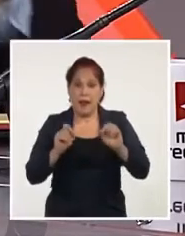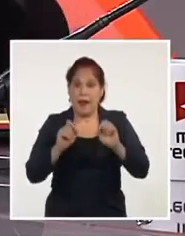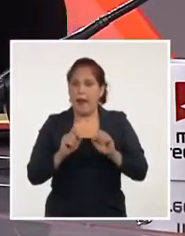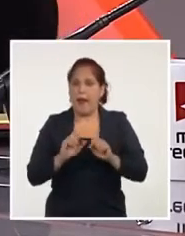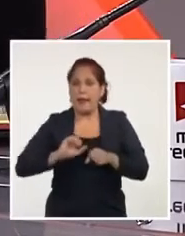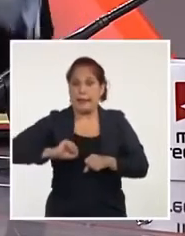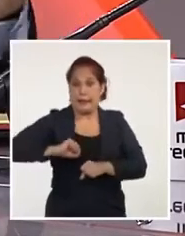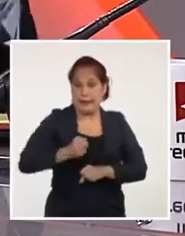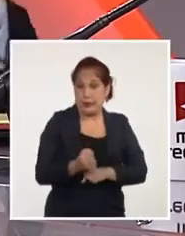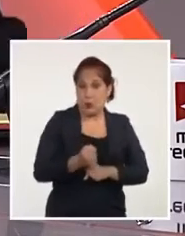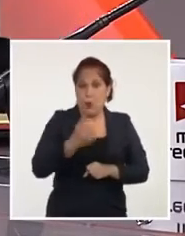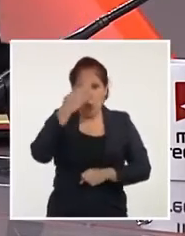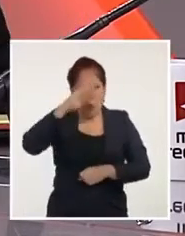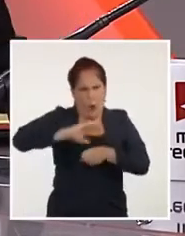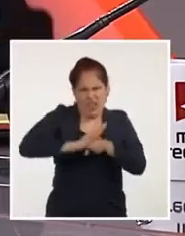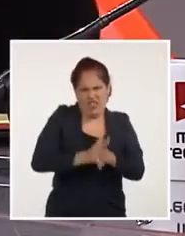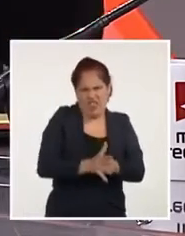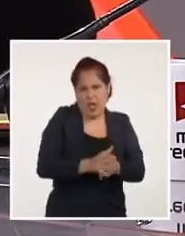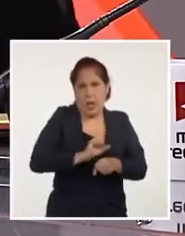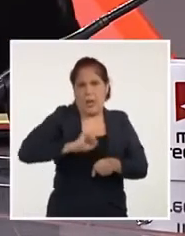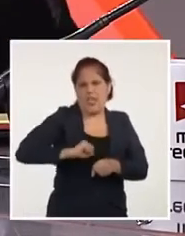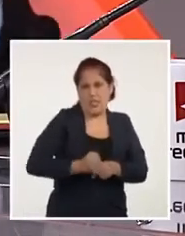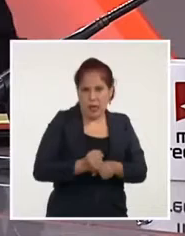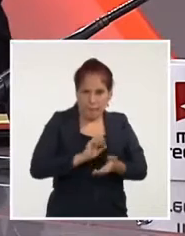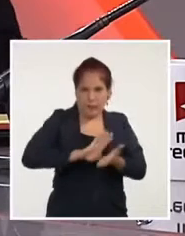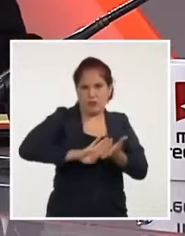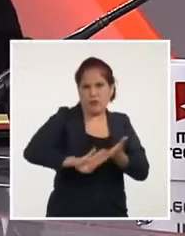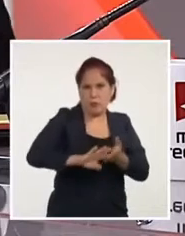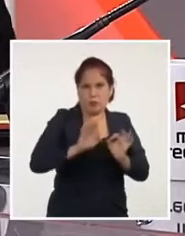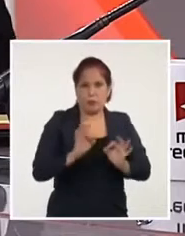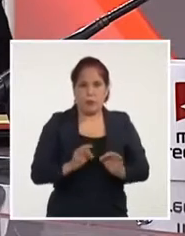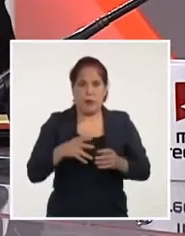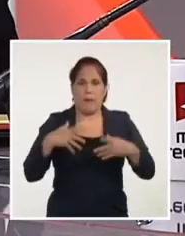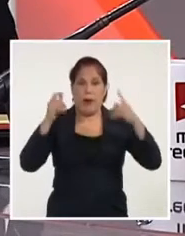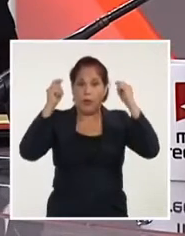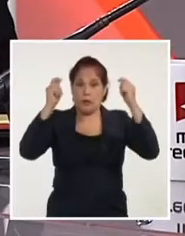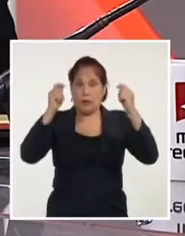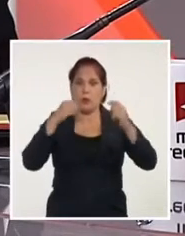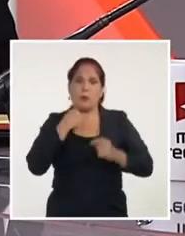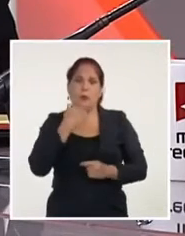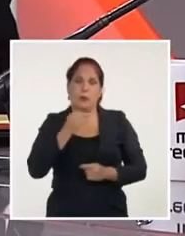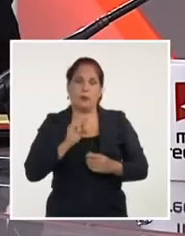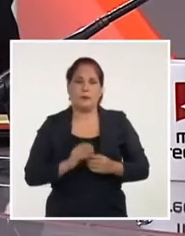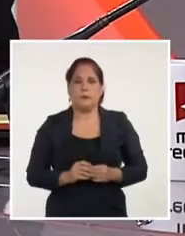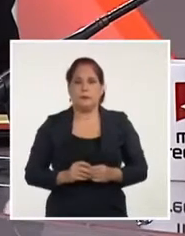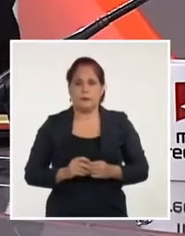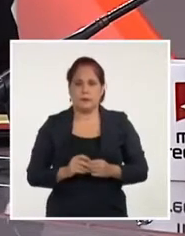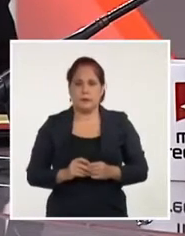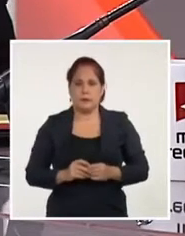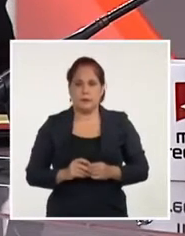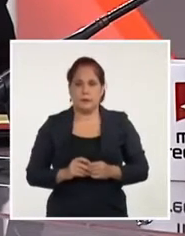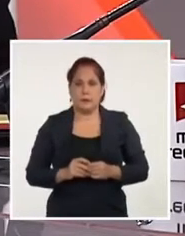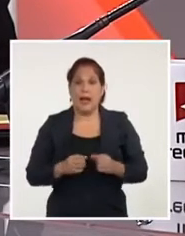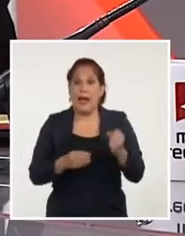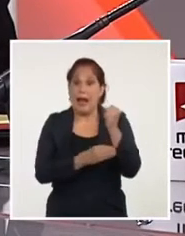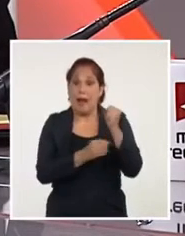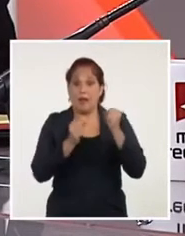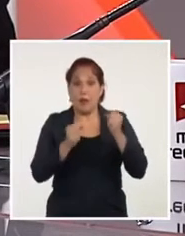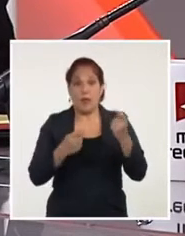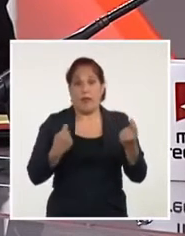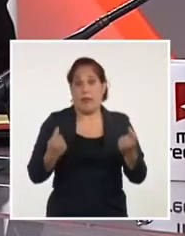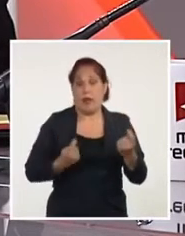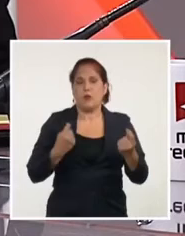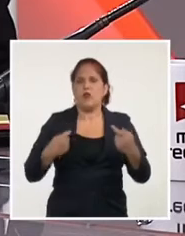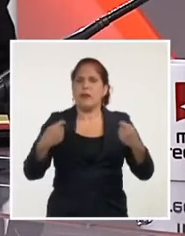represión. Cuba hay represión contra supuestos manifestantes pacíficos. ¿Qué dice el manual de guerra no convencional? Las fuerzas de la resistencia deben